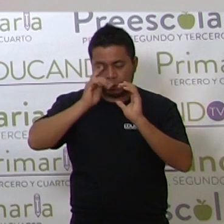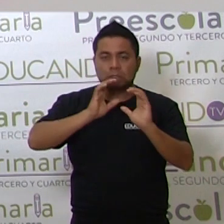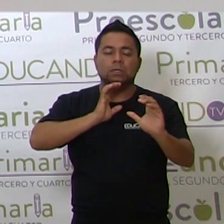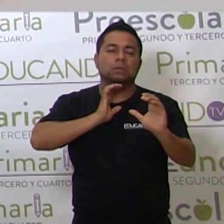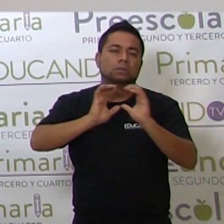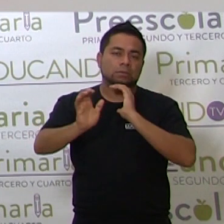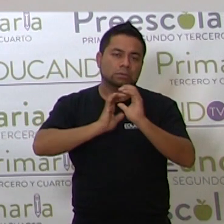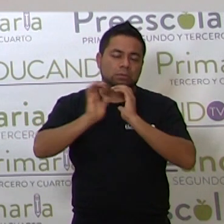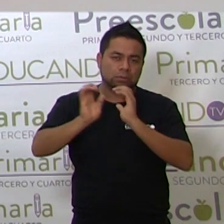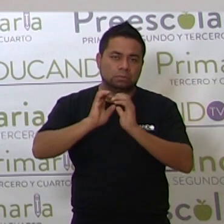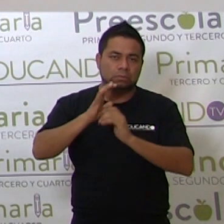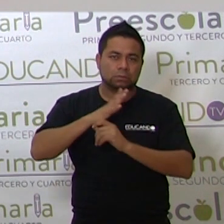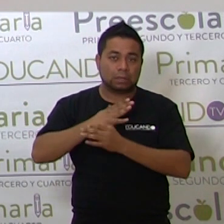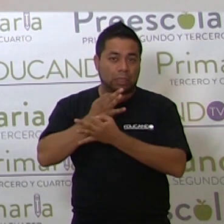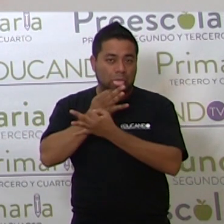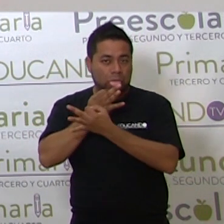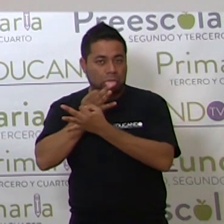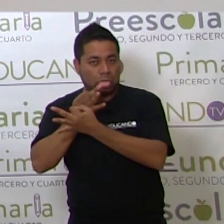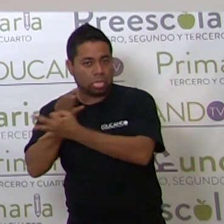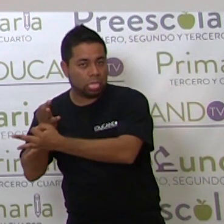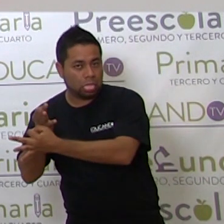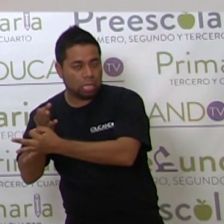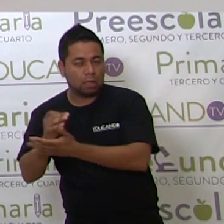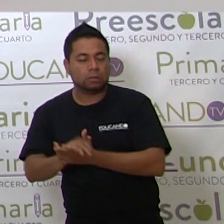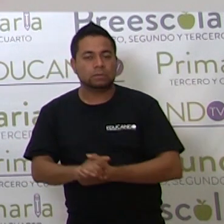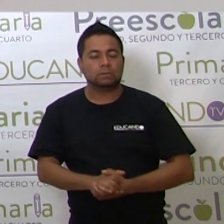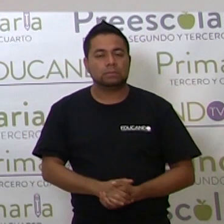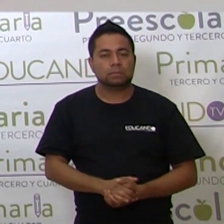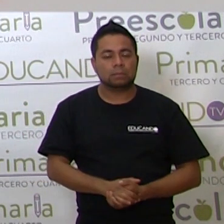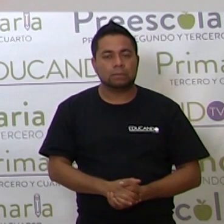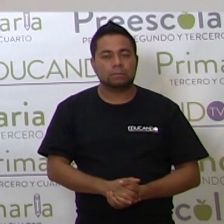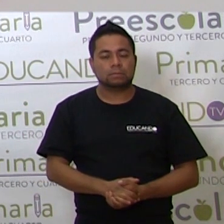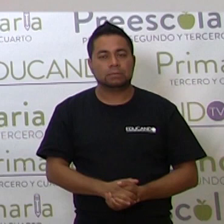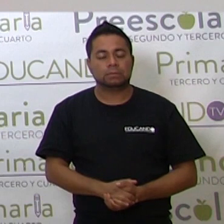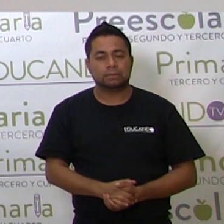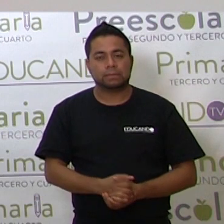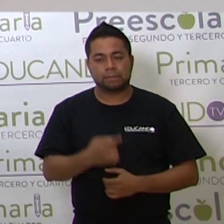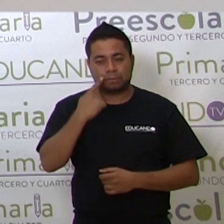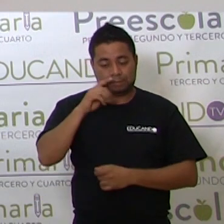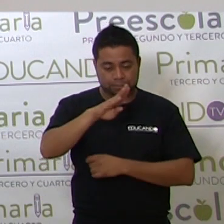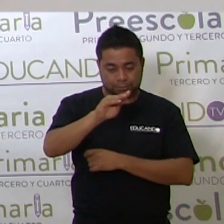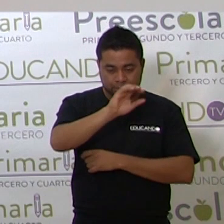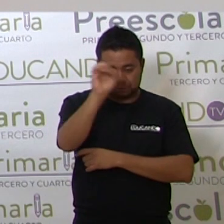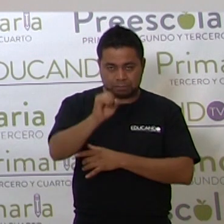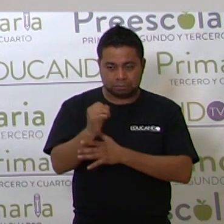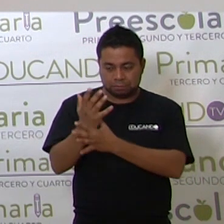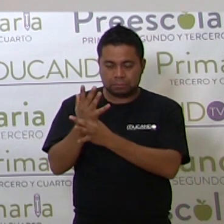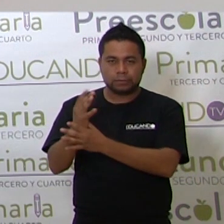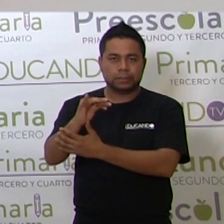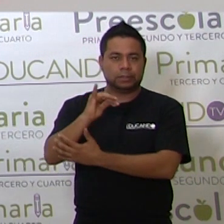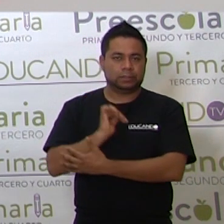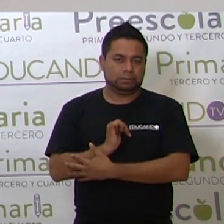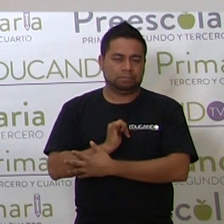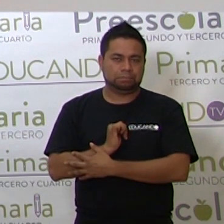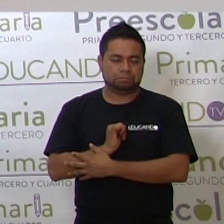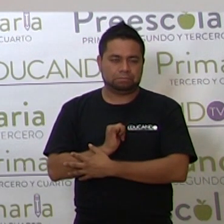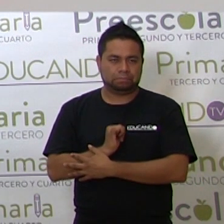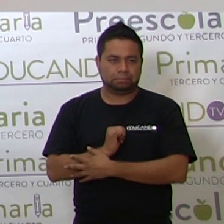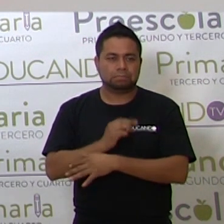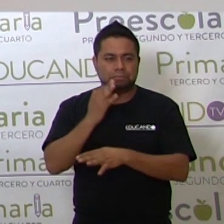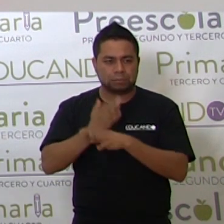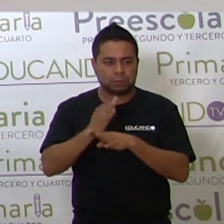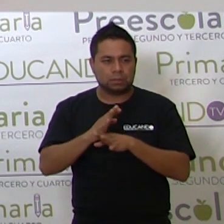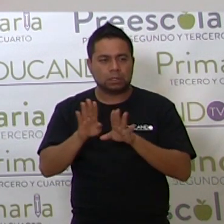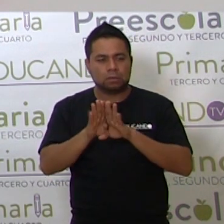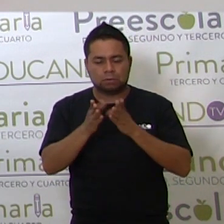son adictivos y mira en un 90% nos dice que si ahorita vamos a hacer un